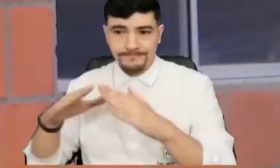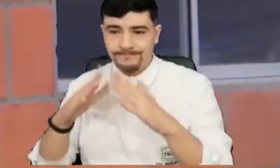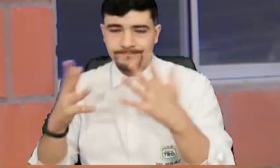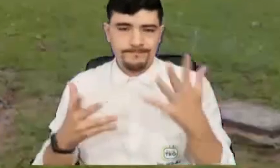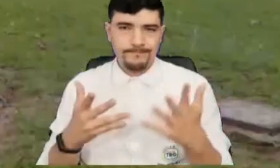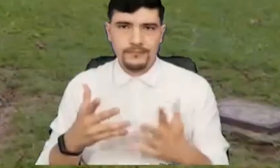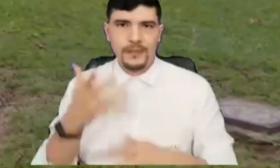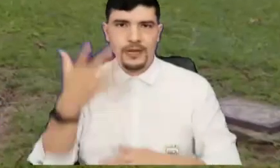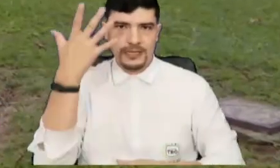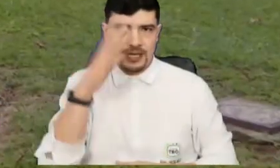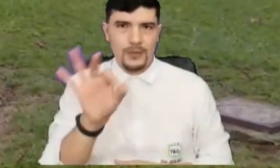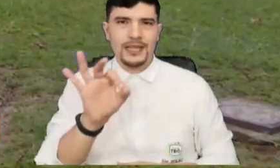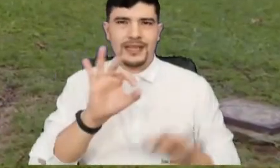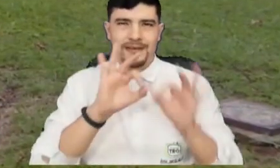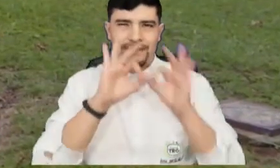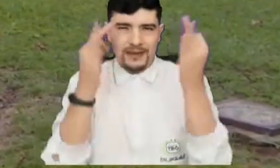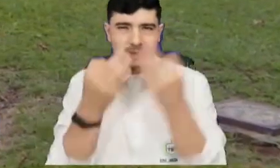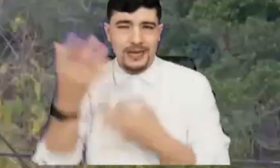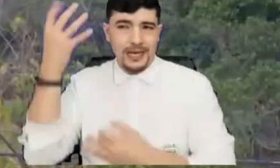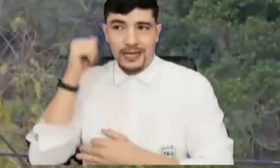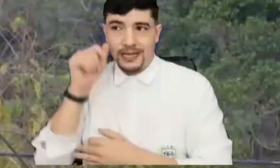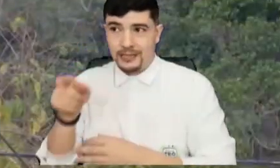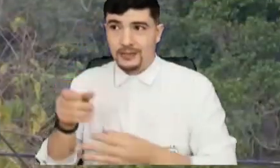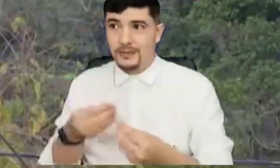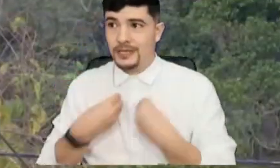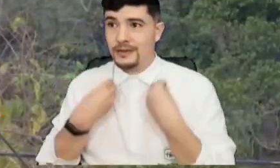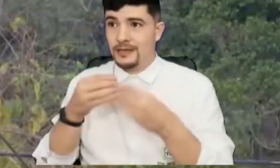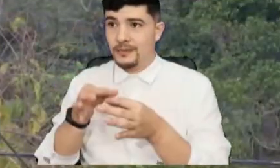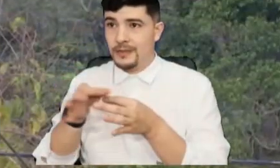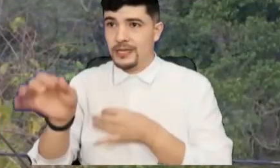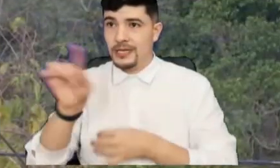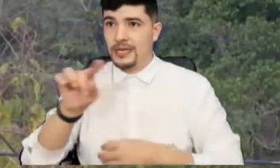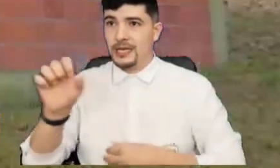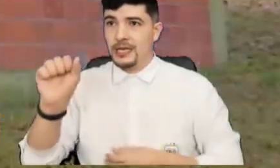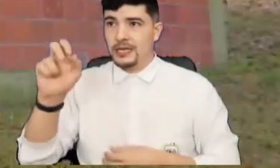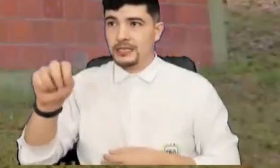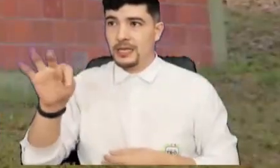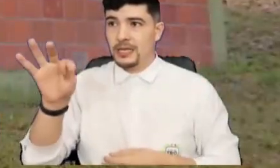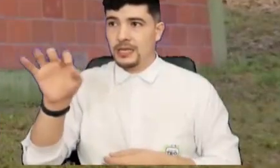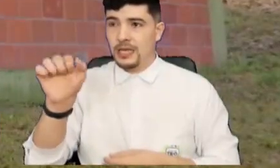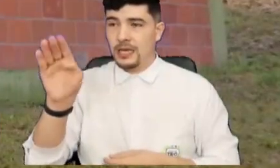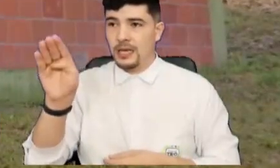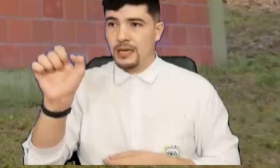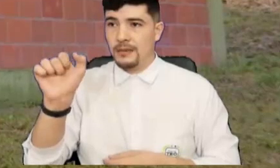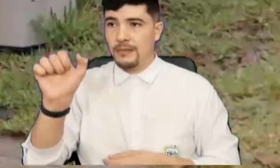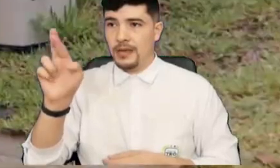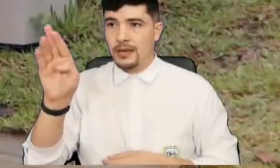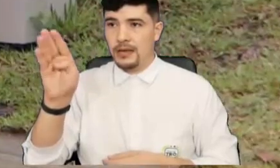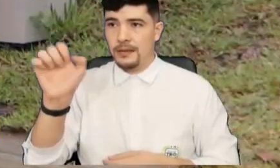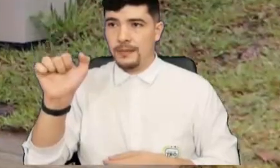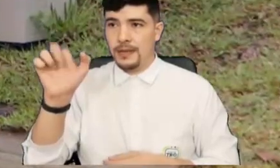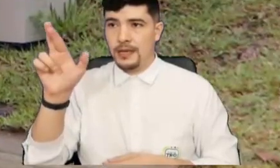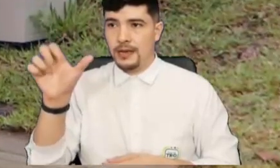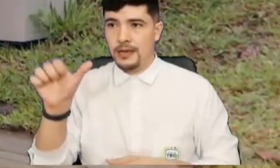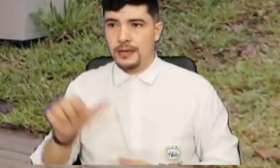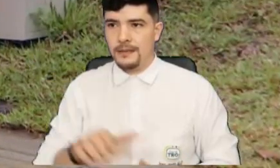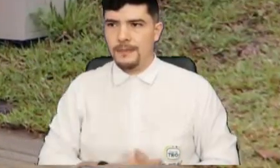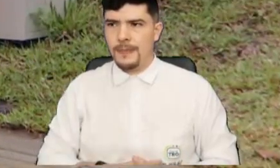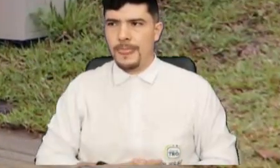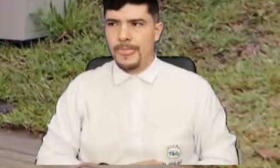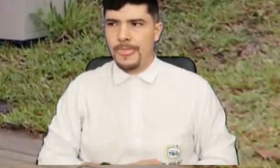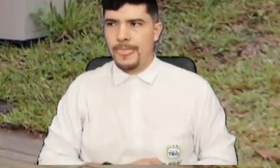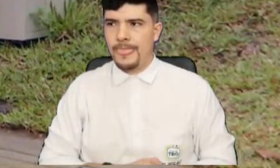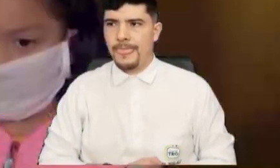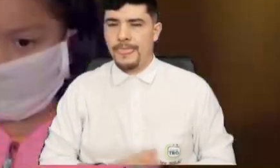50 familias que habitan el municipio de Santa Bárbara, después de varios años de lucha por conseguir una vivienda nueva propia. Me siento